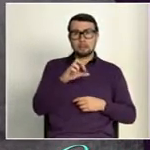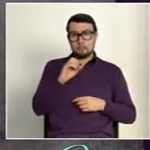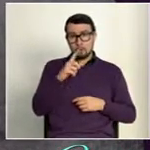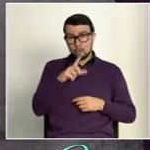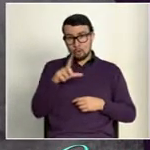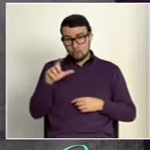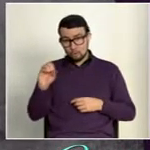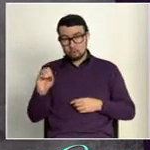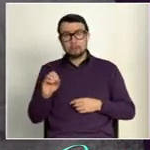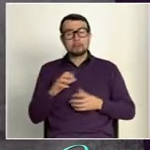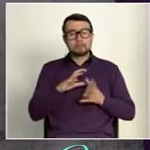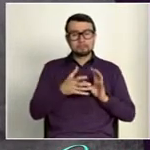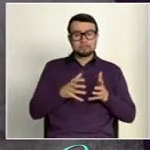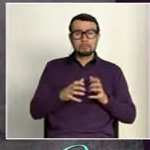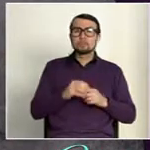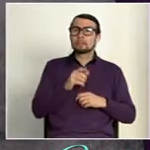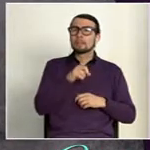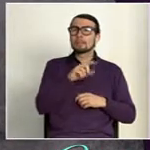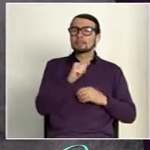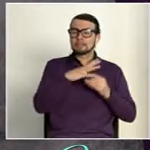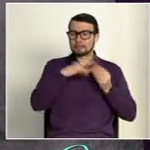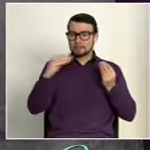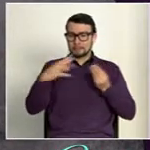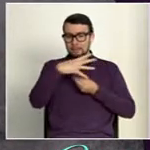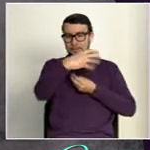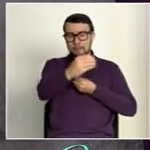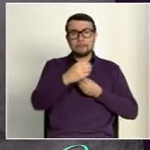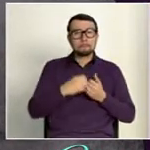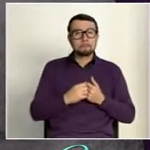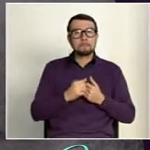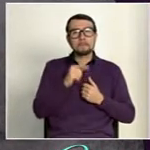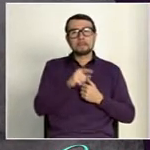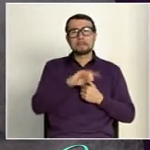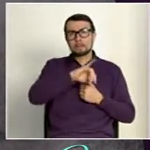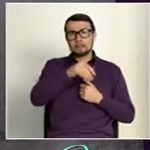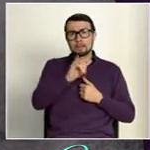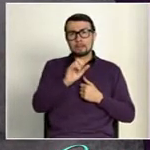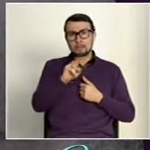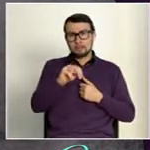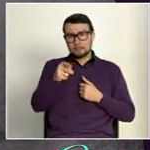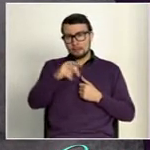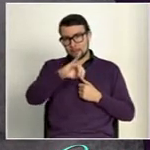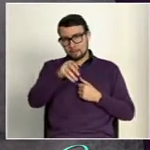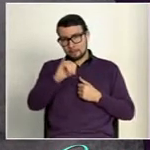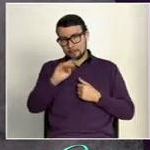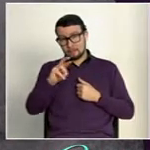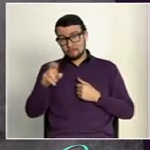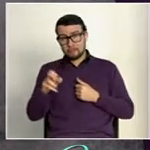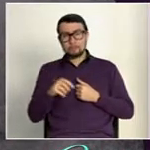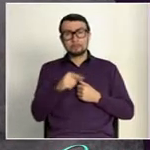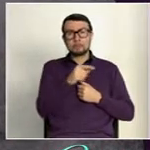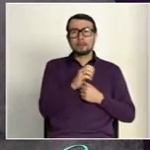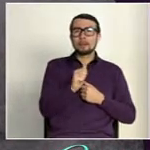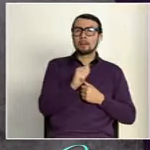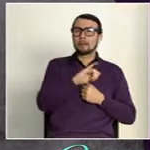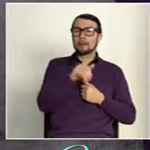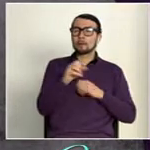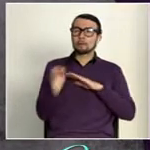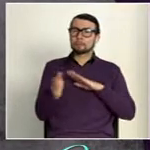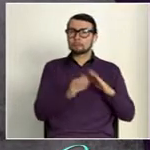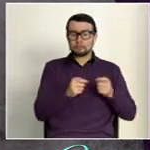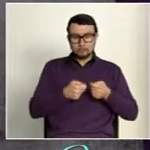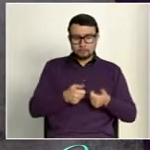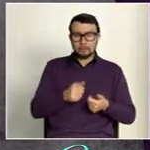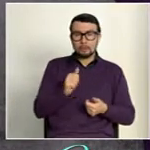sábila, el ginseng, los cactus, el jengibre, el ajo, germinado de alfalfa,